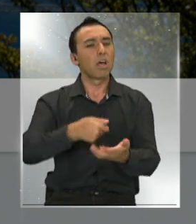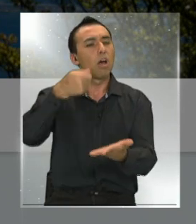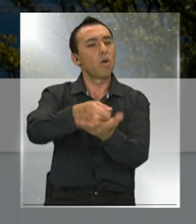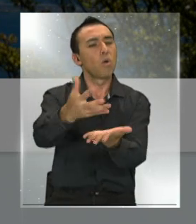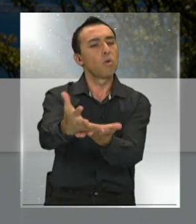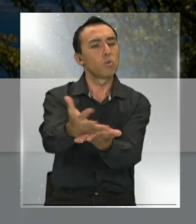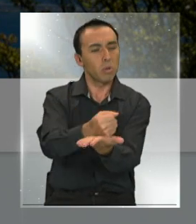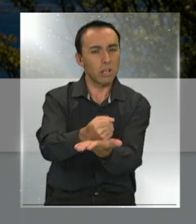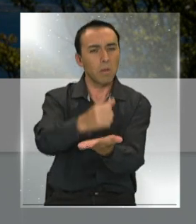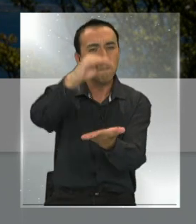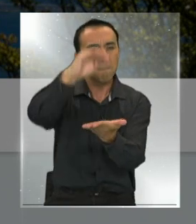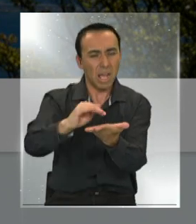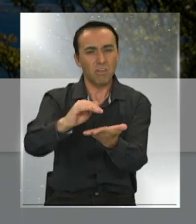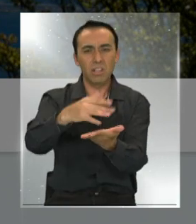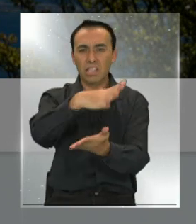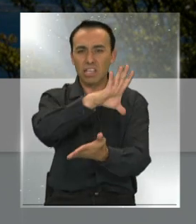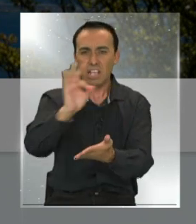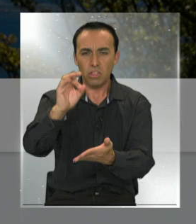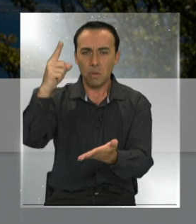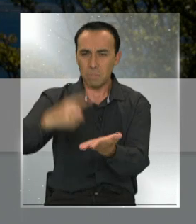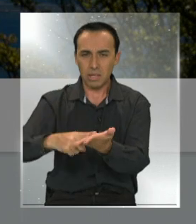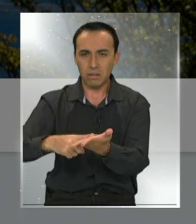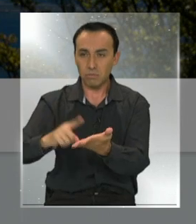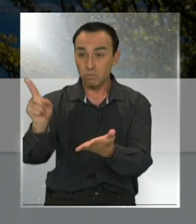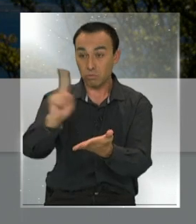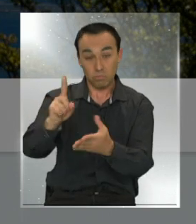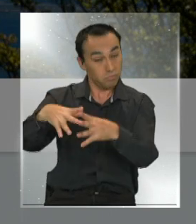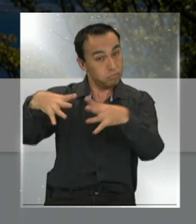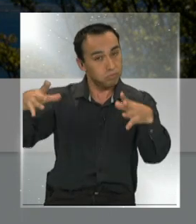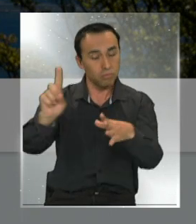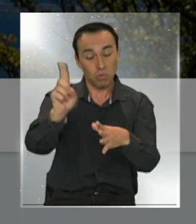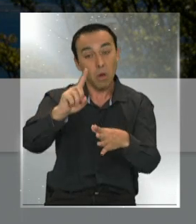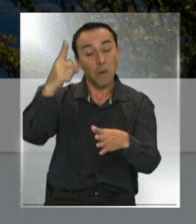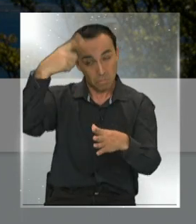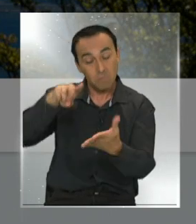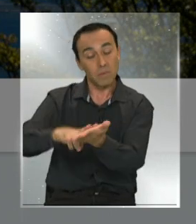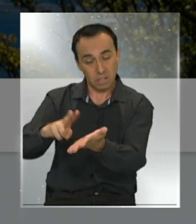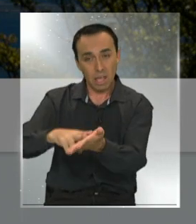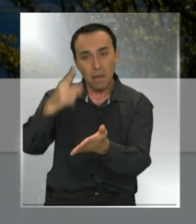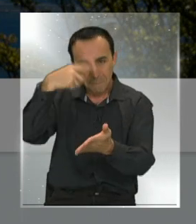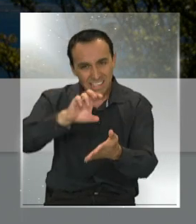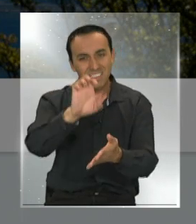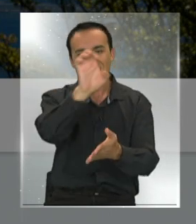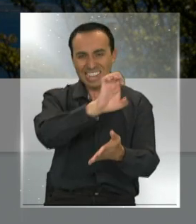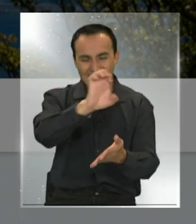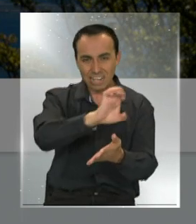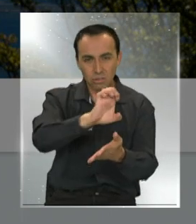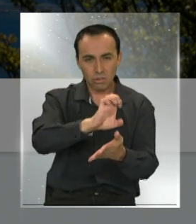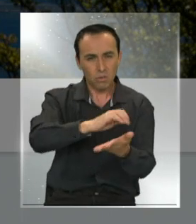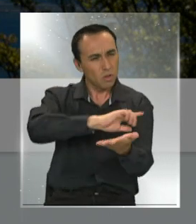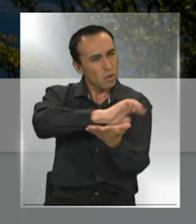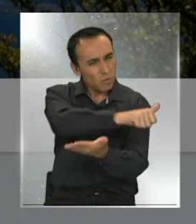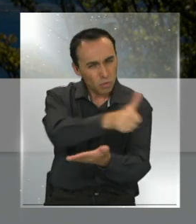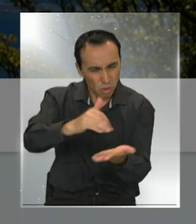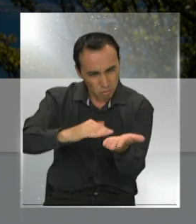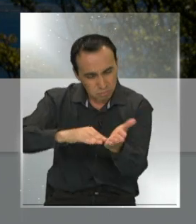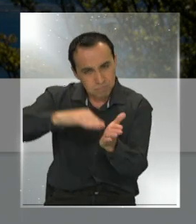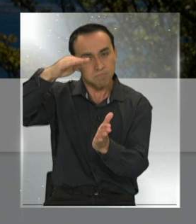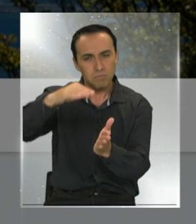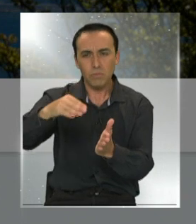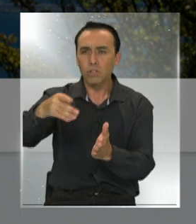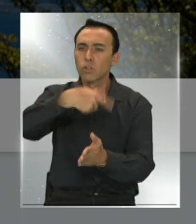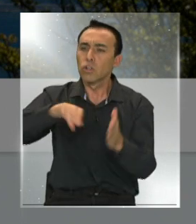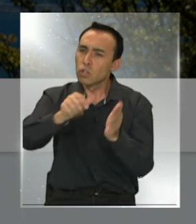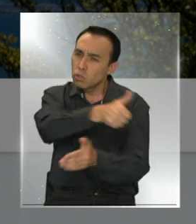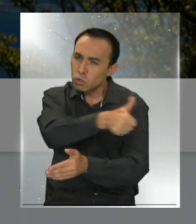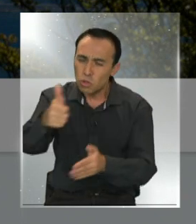de 500 mil pesos. No son muchos en esa realidad, pero desde enero no será ninguno. Subamos los estándares.